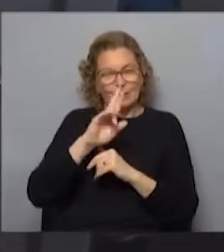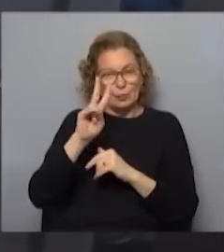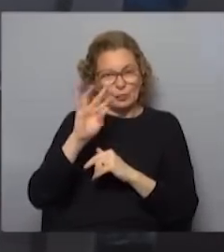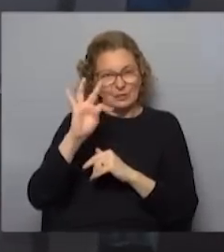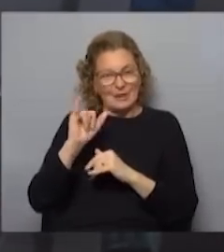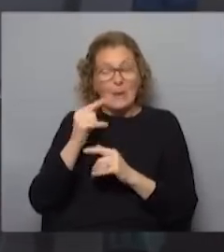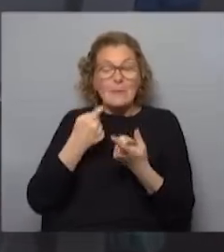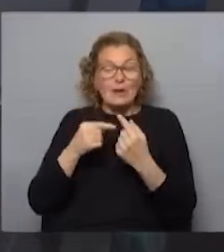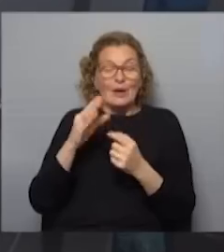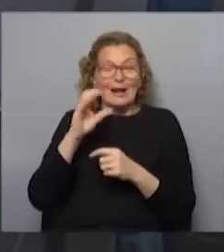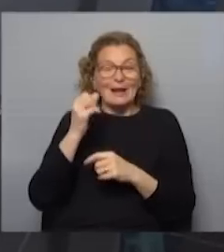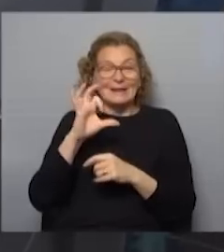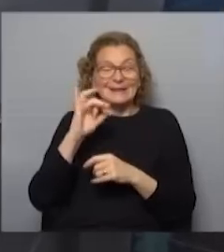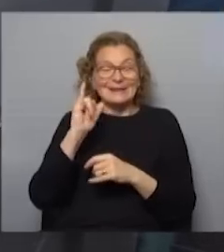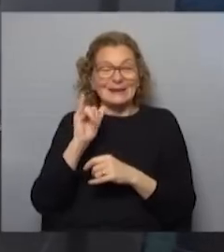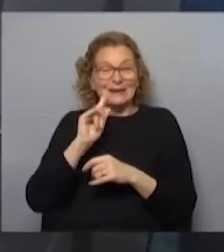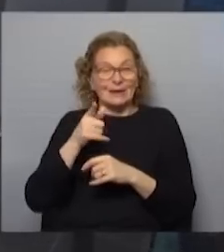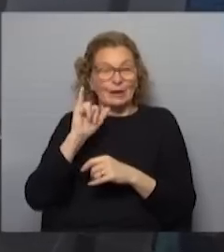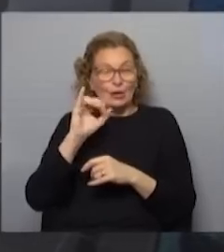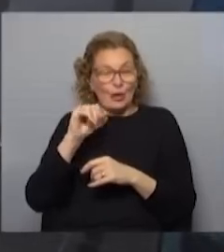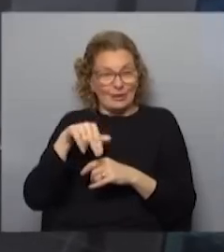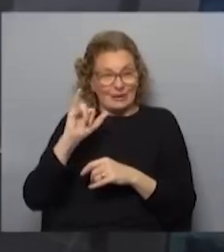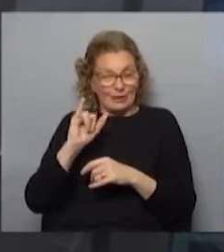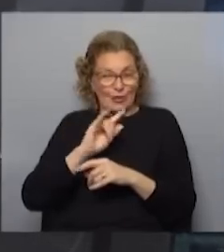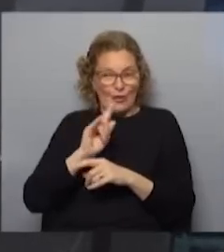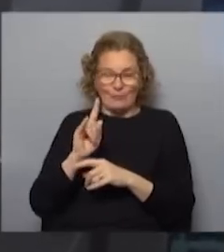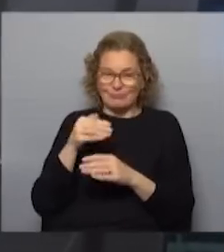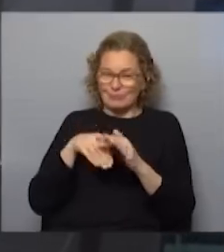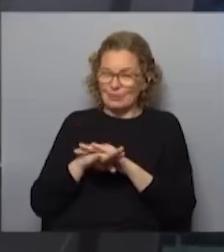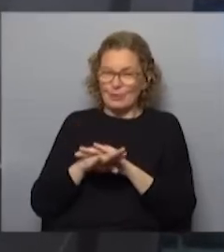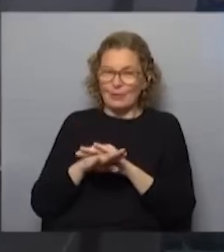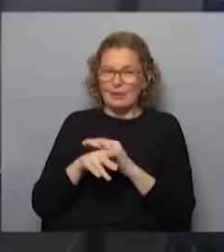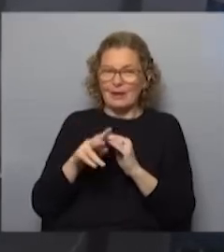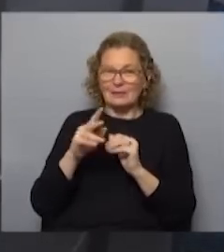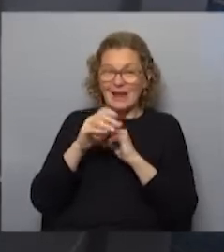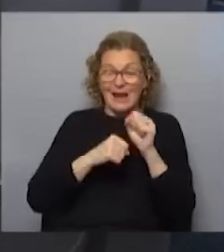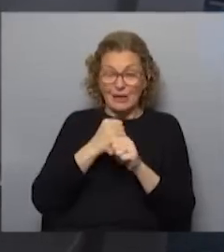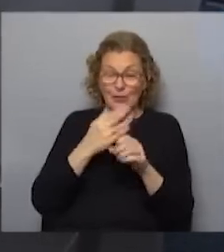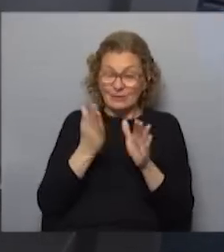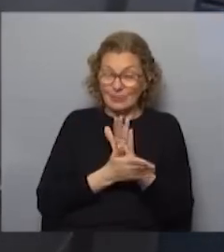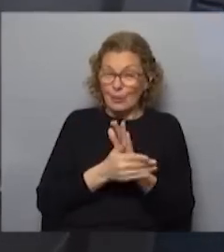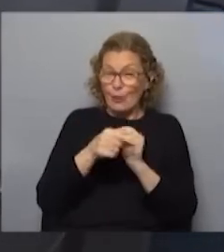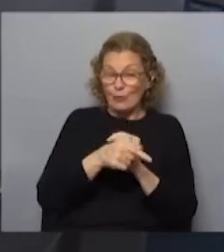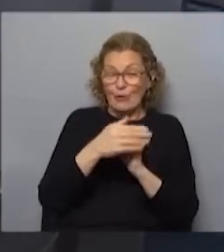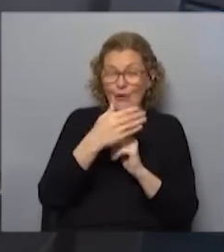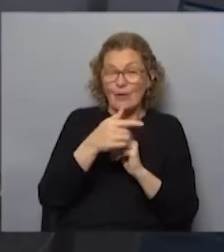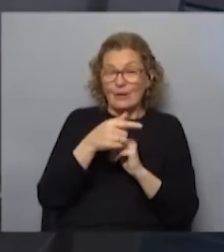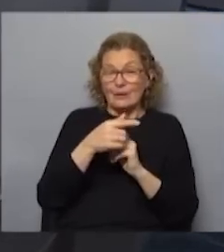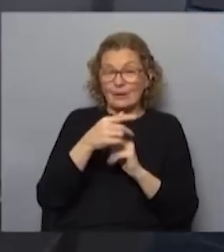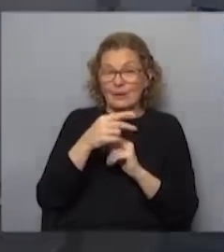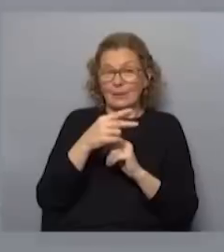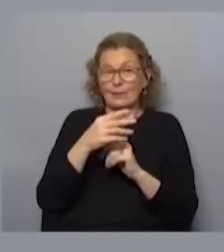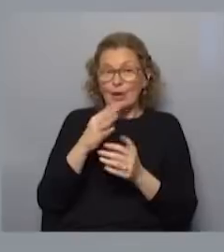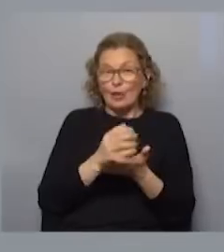castiglioni Claro porque el archivo solo podía tener documentación hasta el 2005 porque es un archivo incautado en el 2006